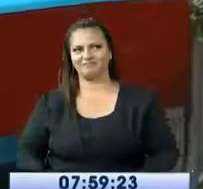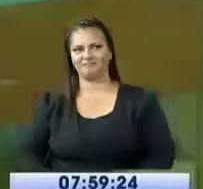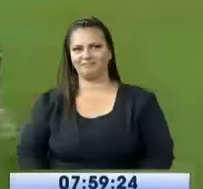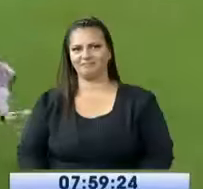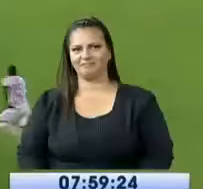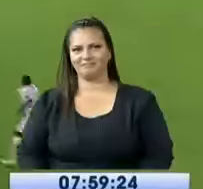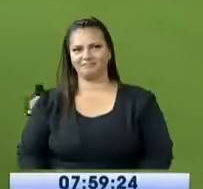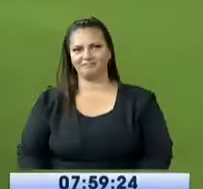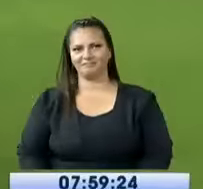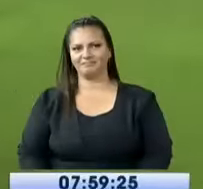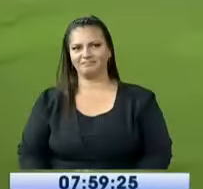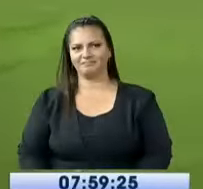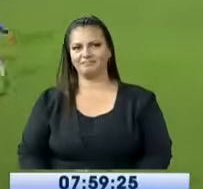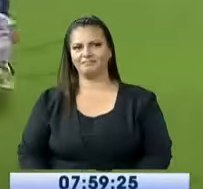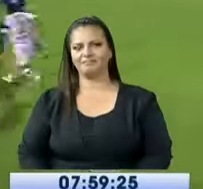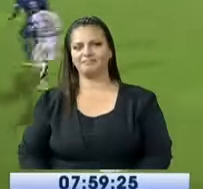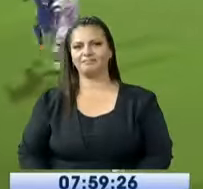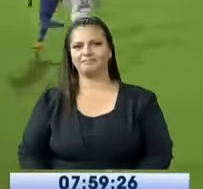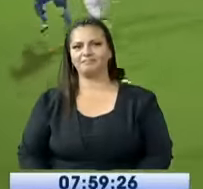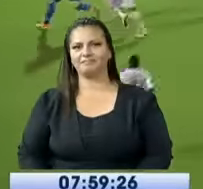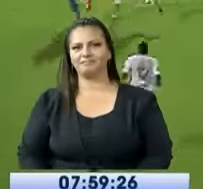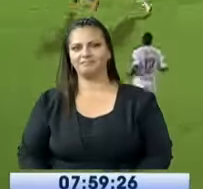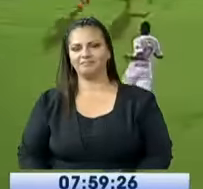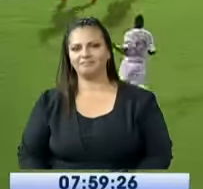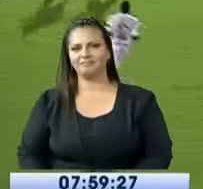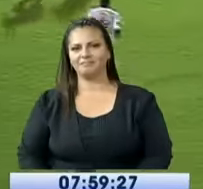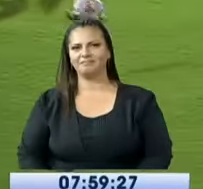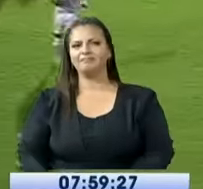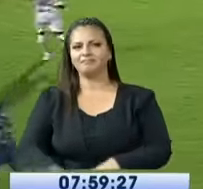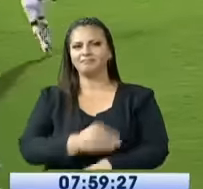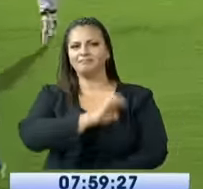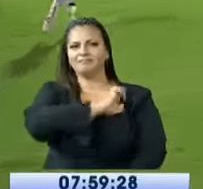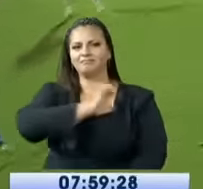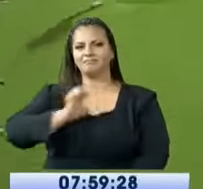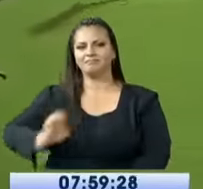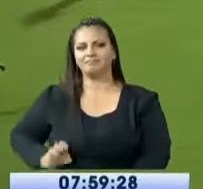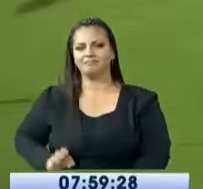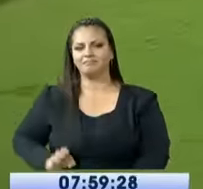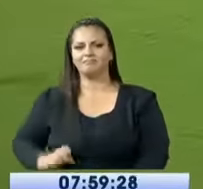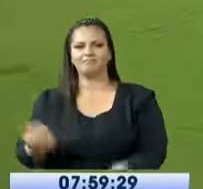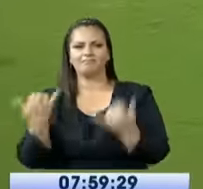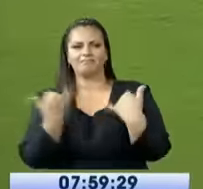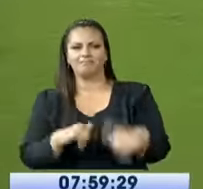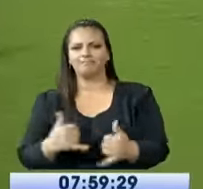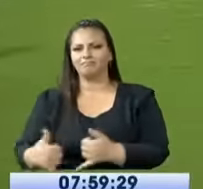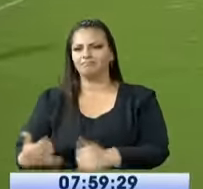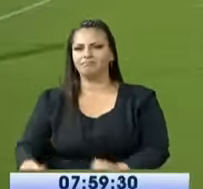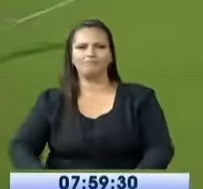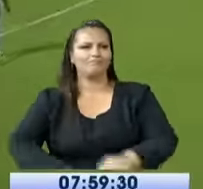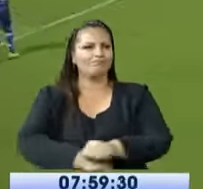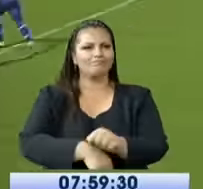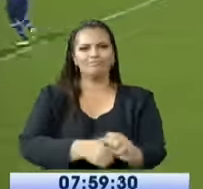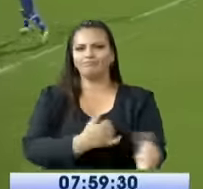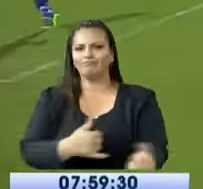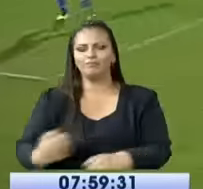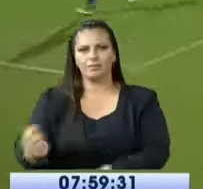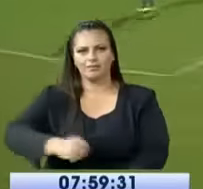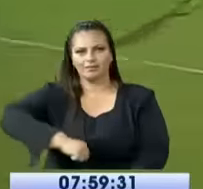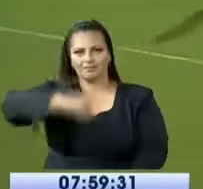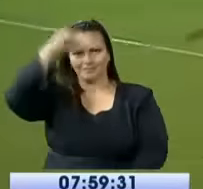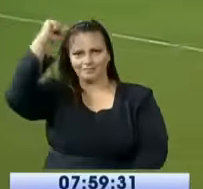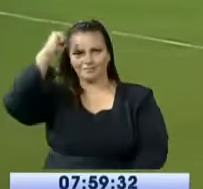Como cabeza de área, Mondaini, para que llegue Mena, Mena que lo tiene, Mena para contrasaque, Mena que llega a 20 metros, los últimos 20 metros, le va a pegar este el taco, le pega a